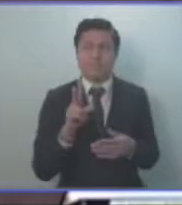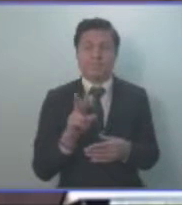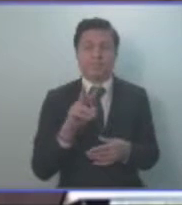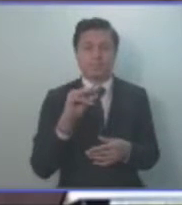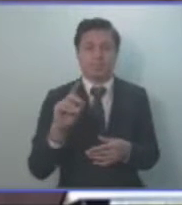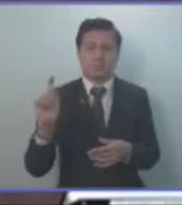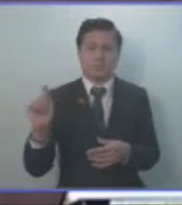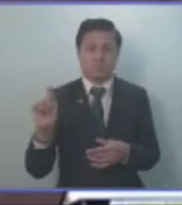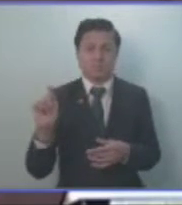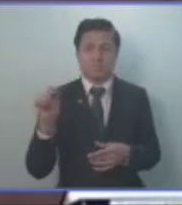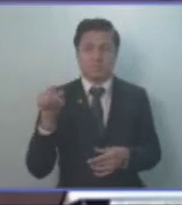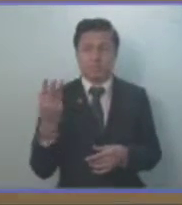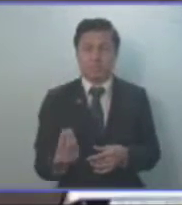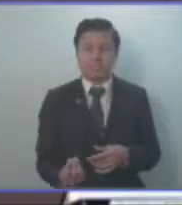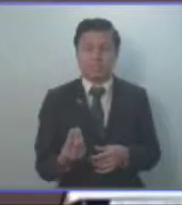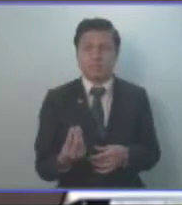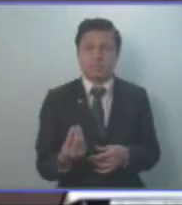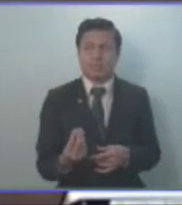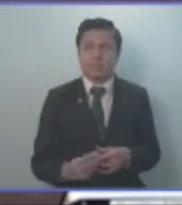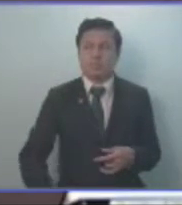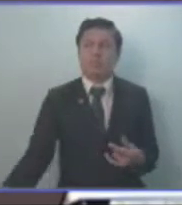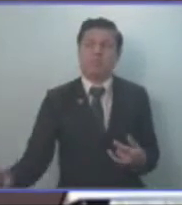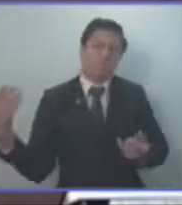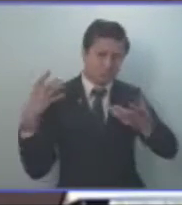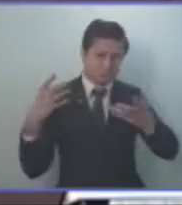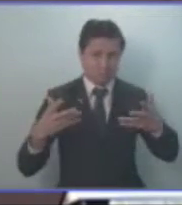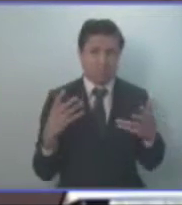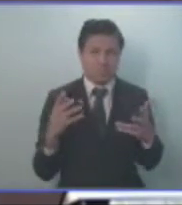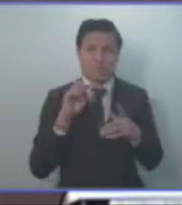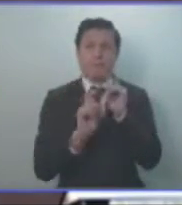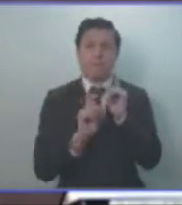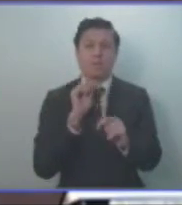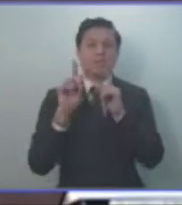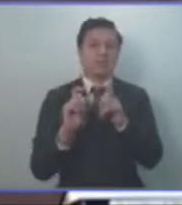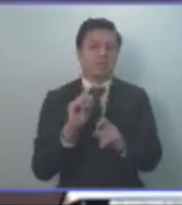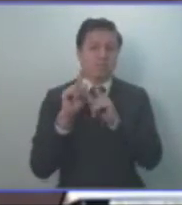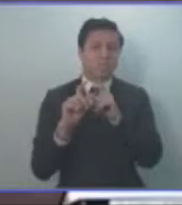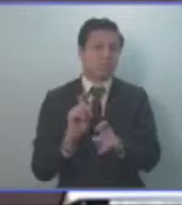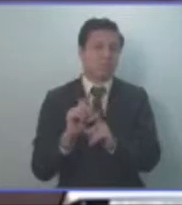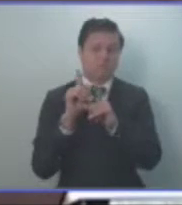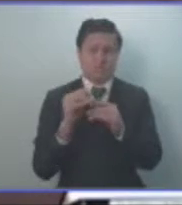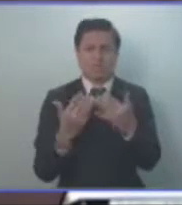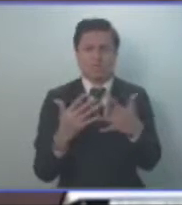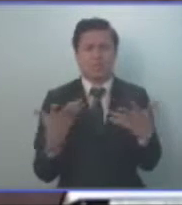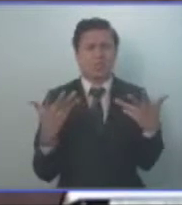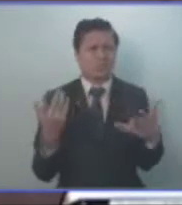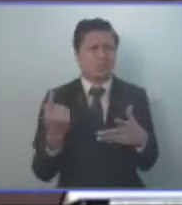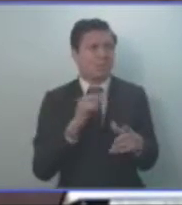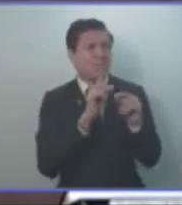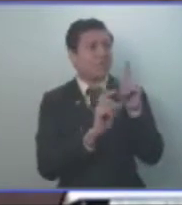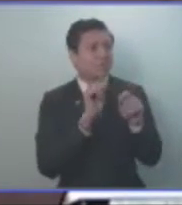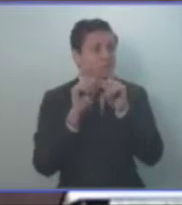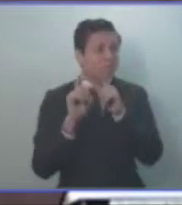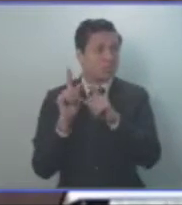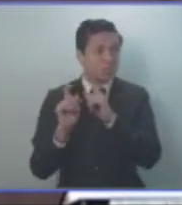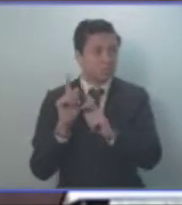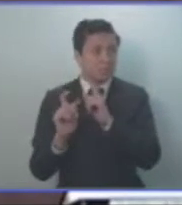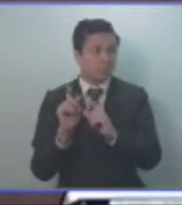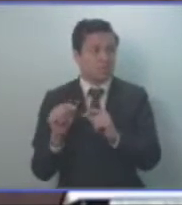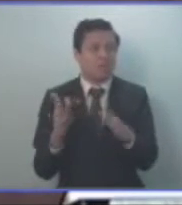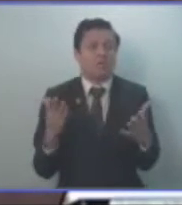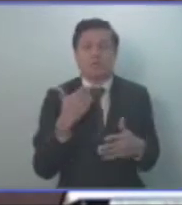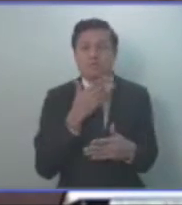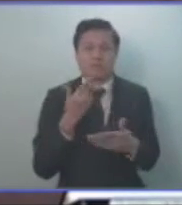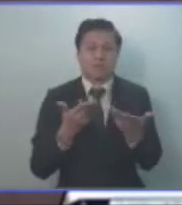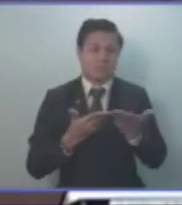viceministerio de ese día se han atendido innumerables consultas provenientes de muchos usuarios actualmente prestatarios del